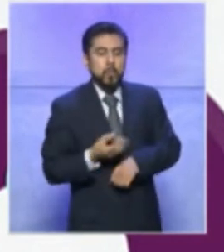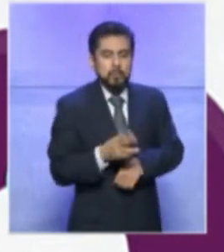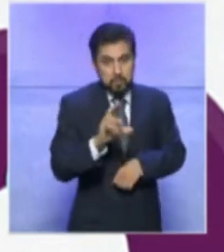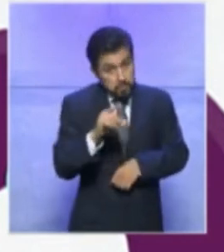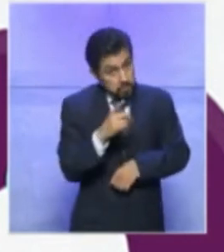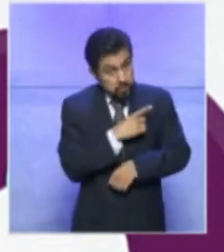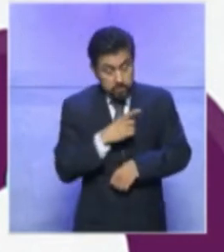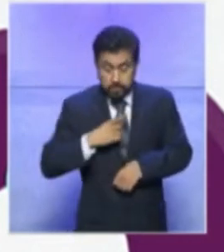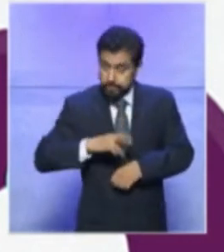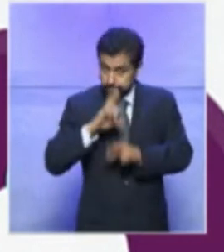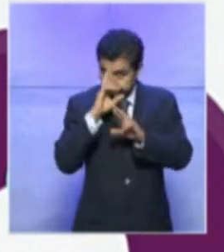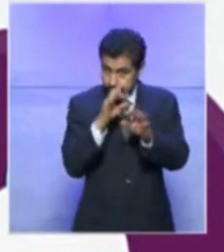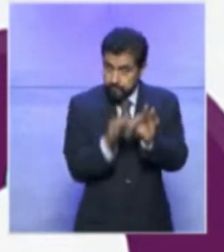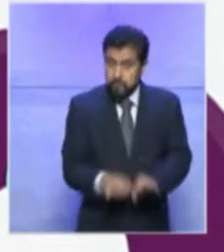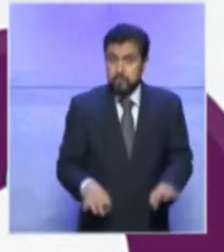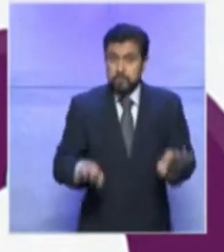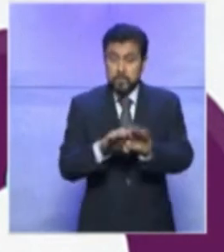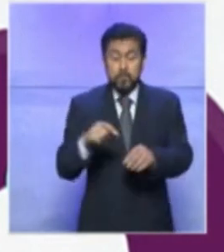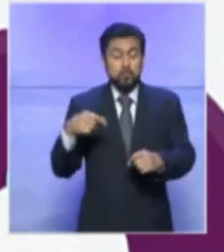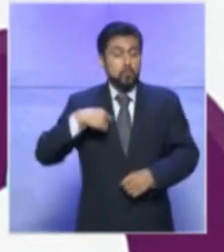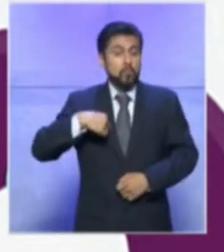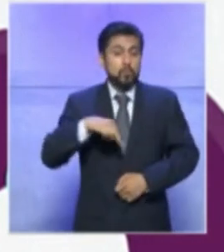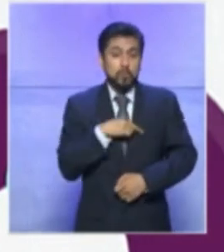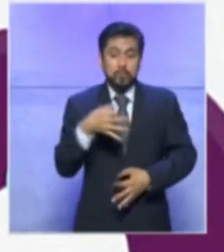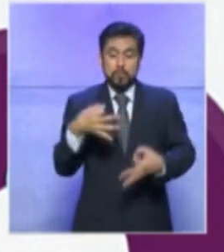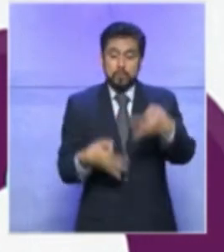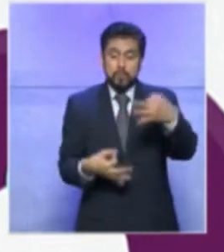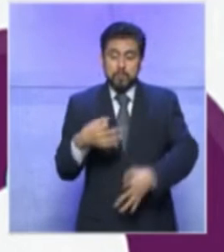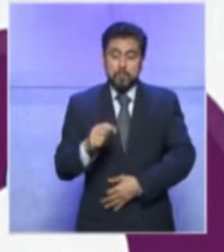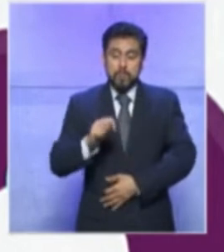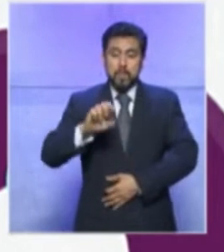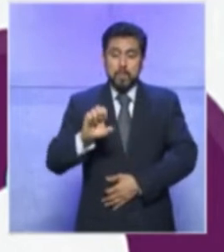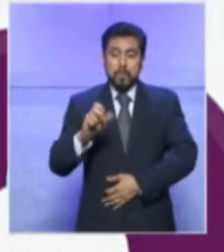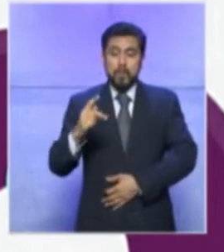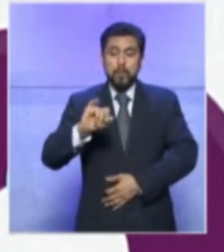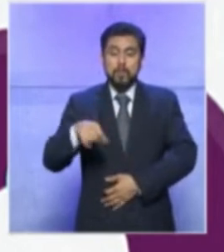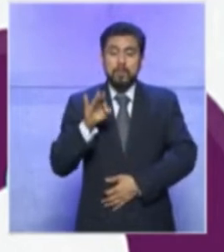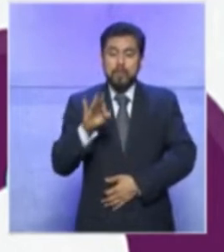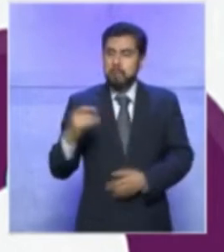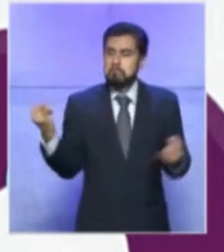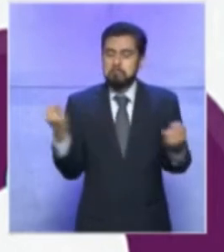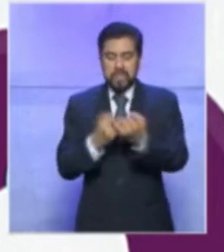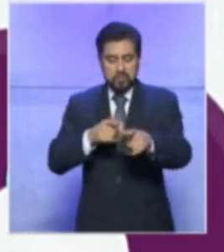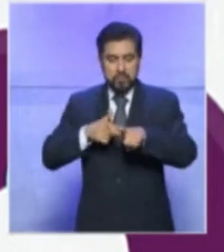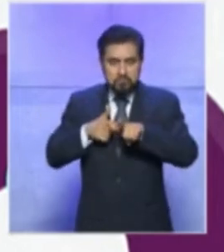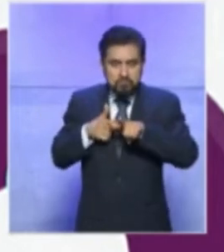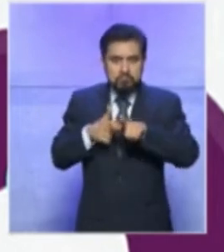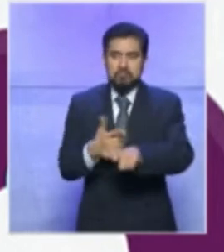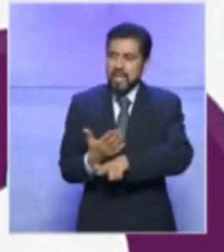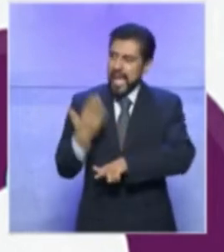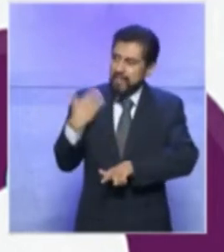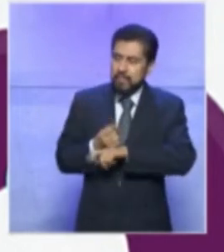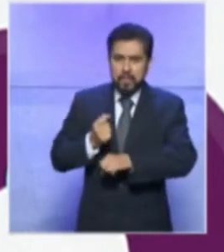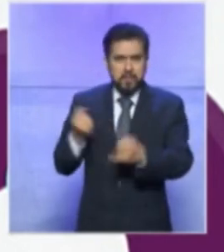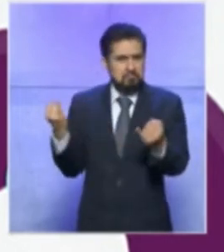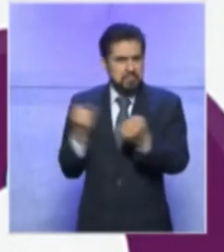por ello tan importante que este tribunal electoral mantenga el criterio que ha venido sosteniendo sin variaciones de manera consistente